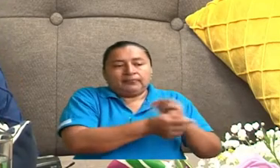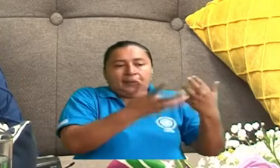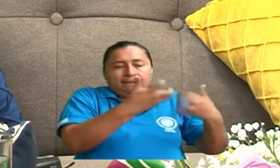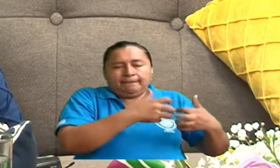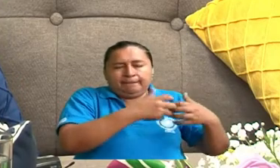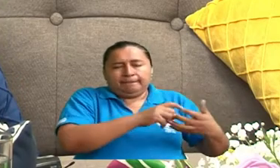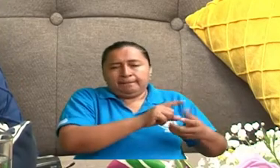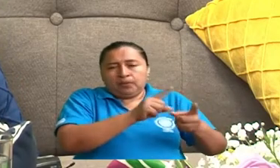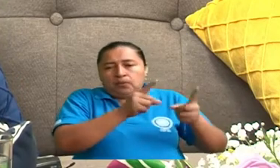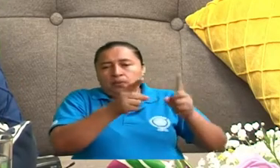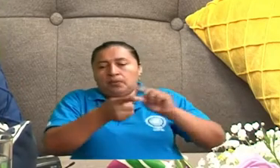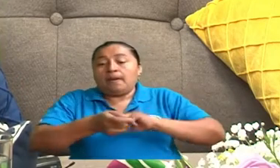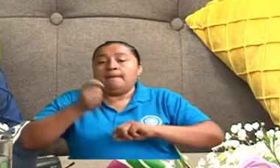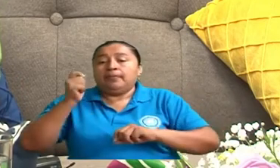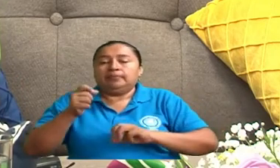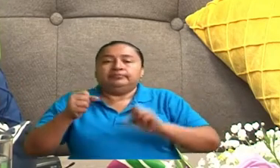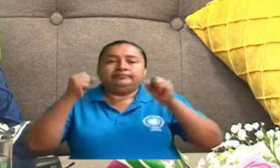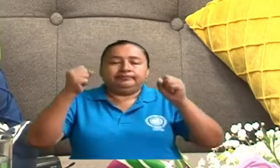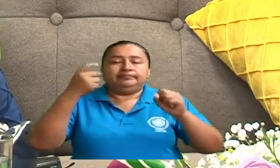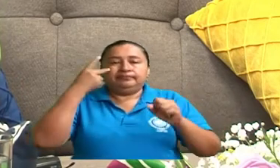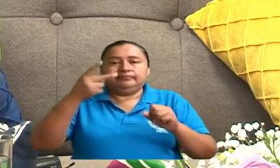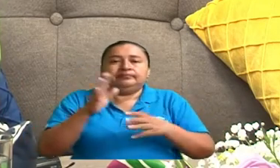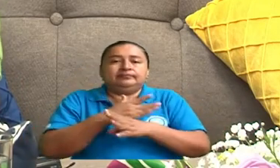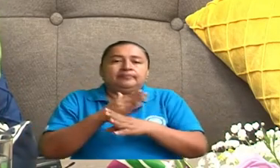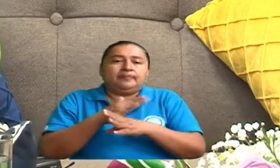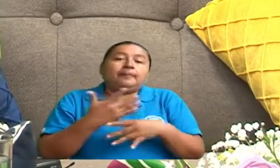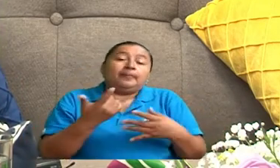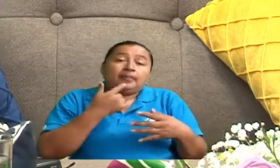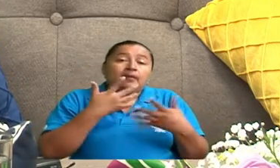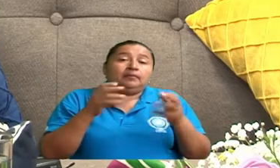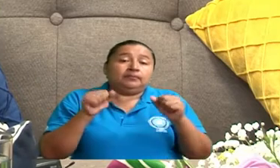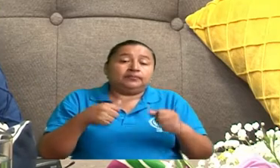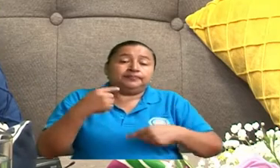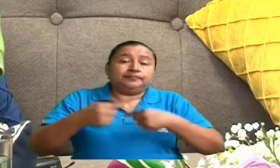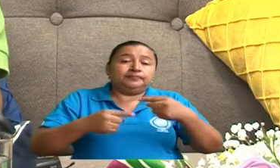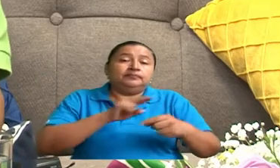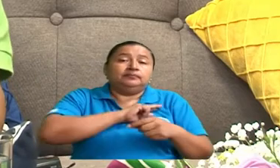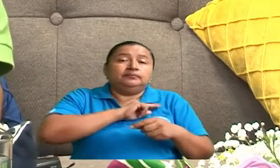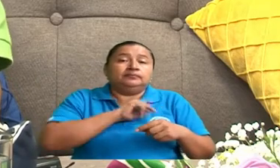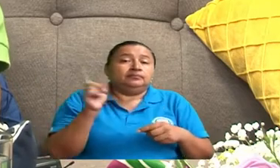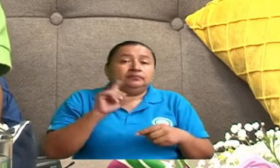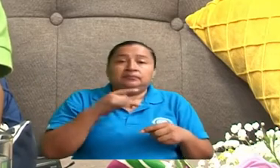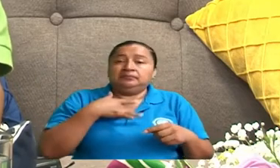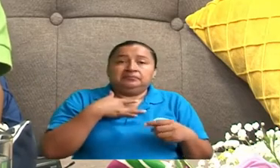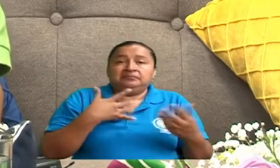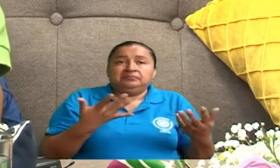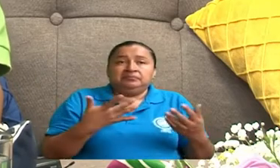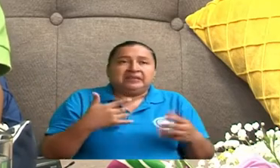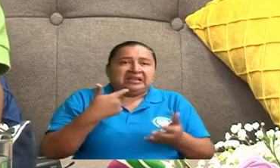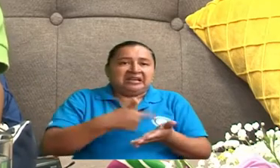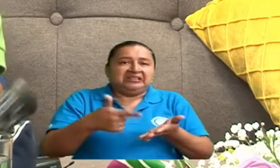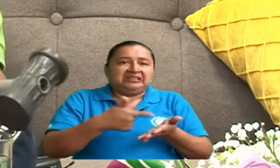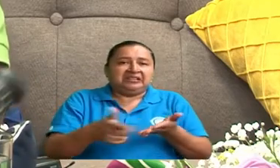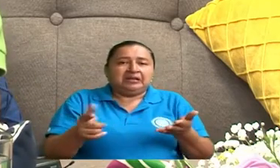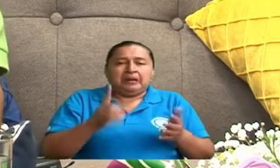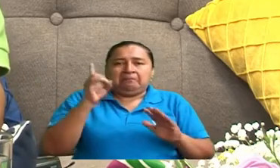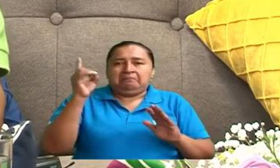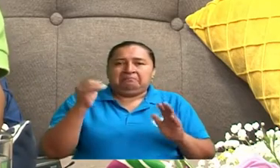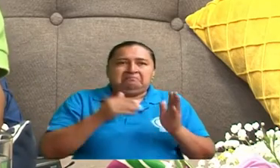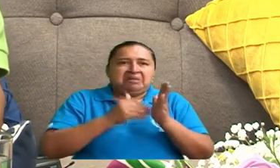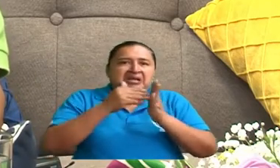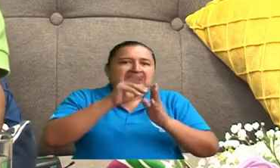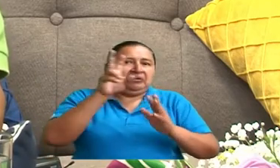que la ganancia se ven, ¿verdad? Porque para poder procesar esto no necesito gastar miles de